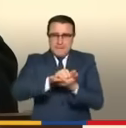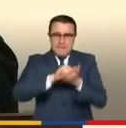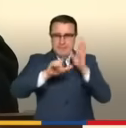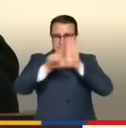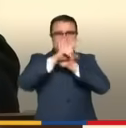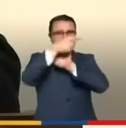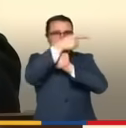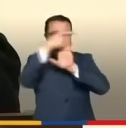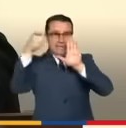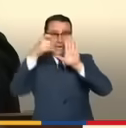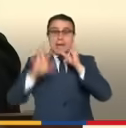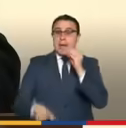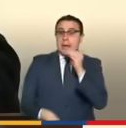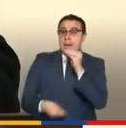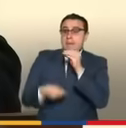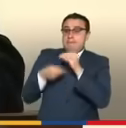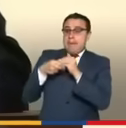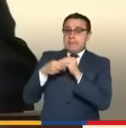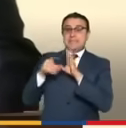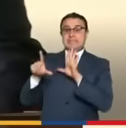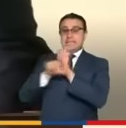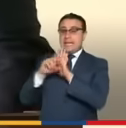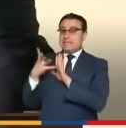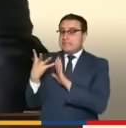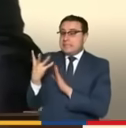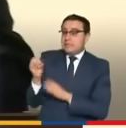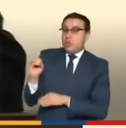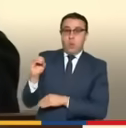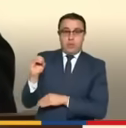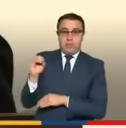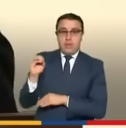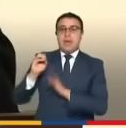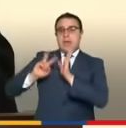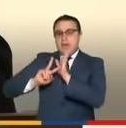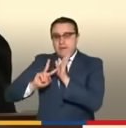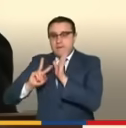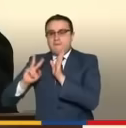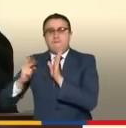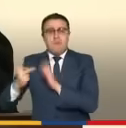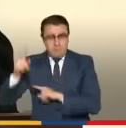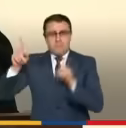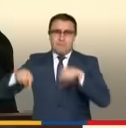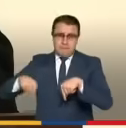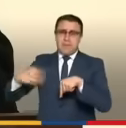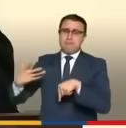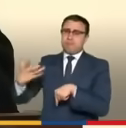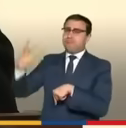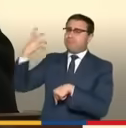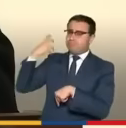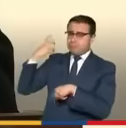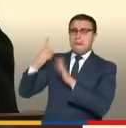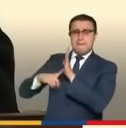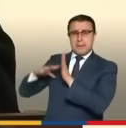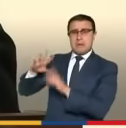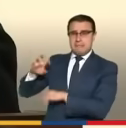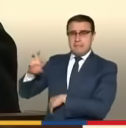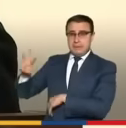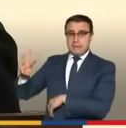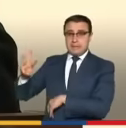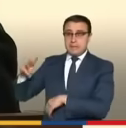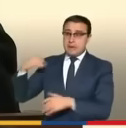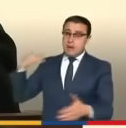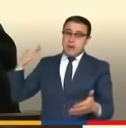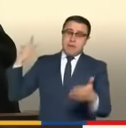hace referencia a la reforma de la ley 50, también de aquella época. Lo que nos va mostrando, y